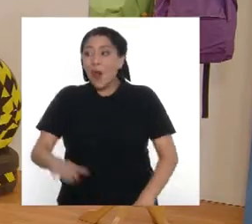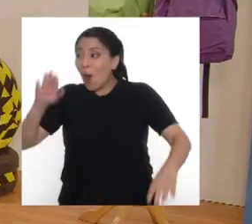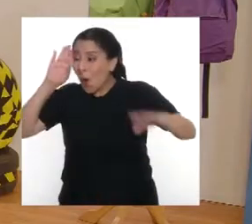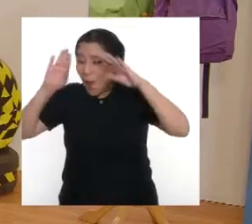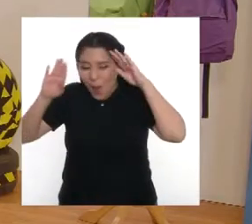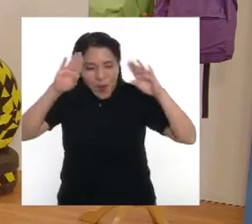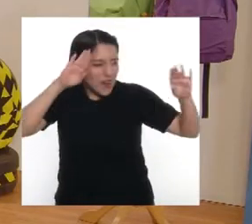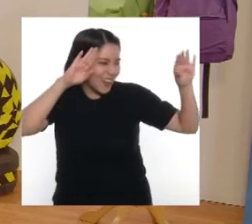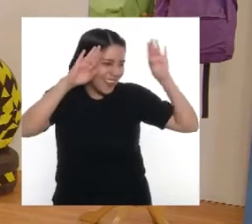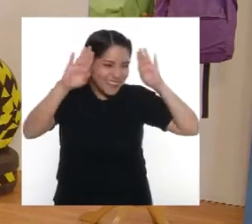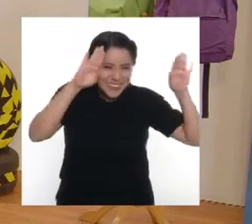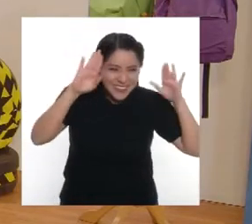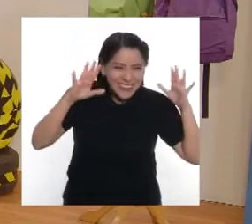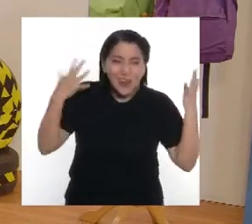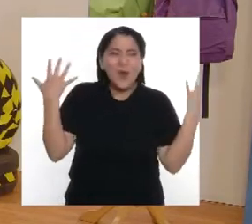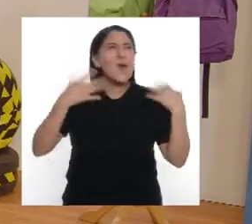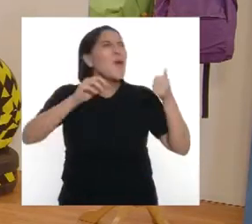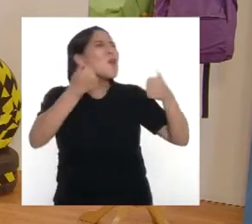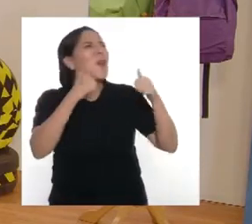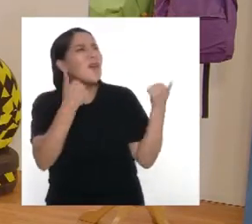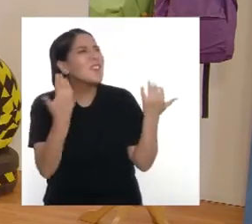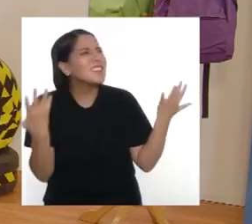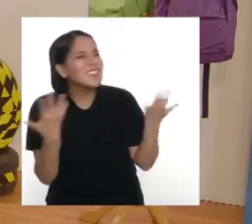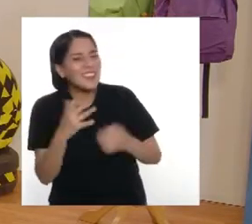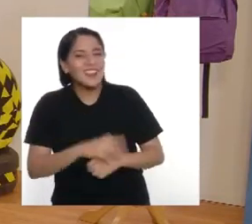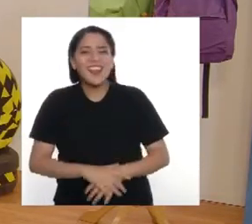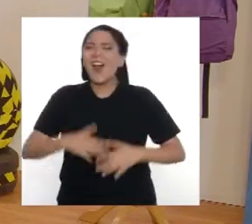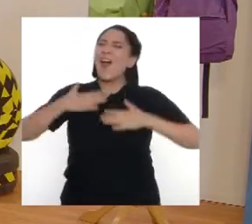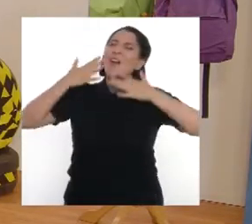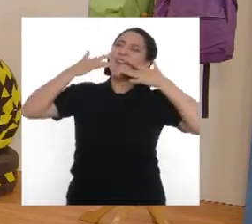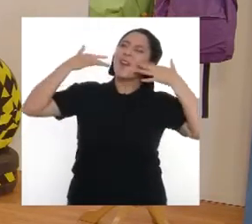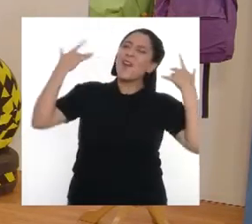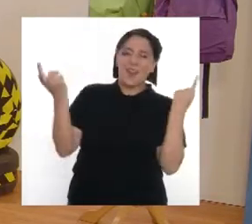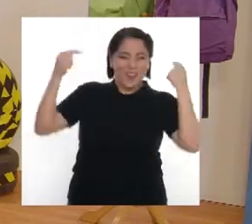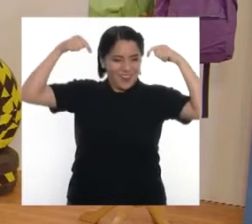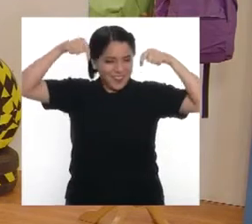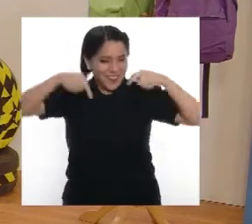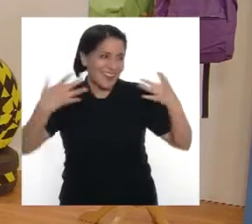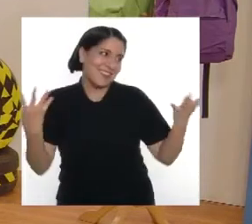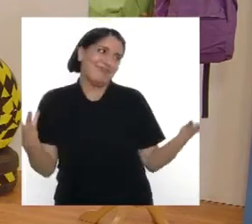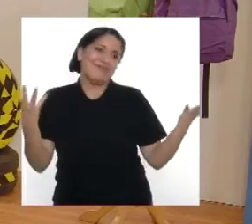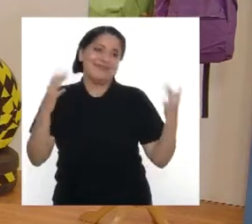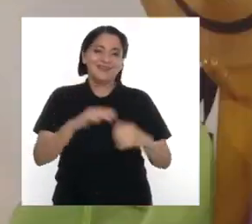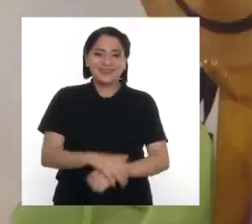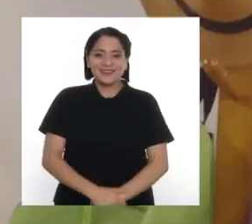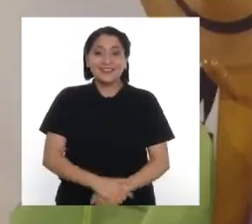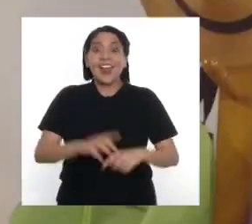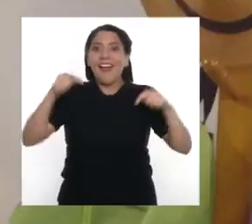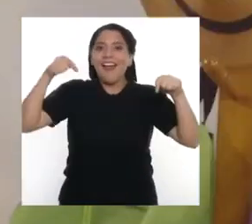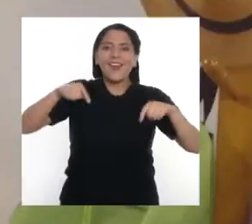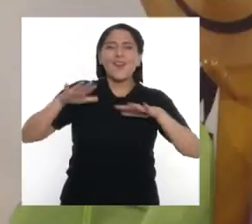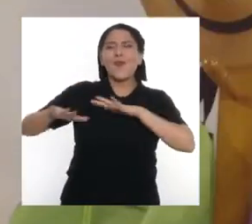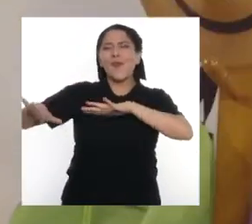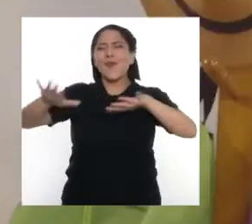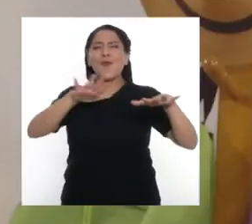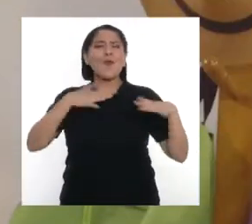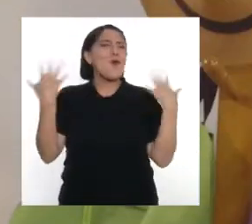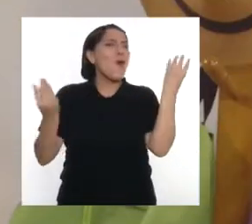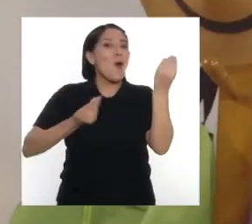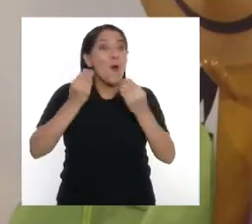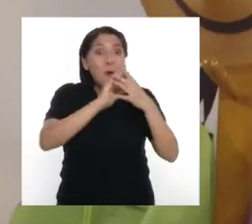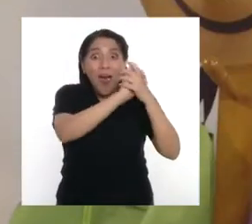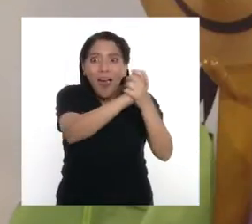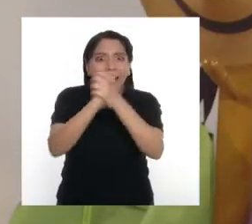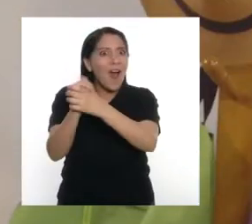Hola, Ivana. Hola, Rolín. ¿Cómo estás, Carolina? Muy contenta de estar con ustedes, por supuesto. Aquí también estamos con